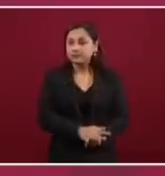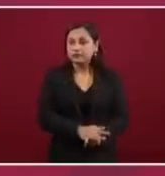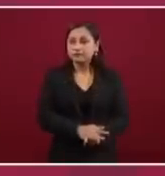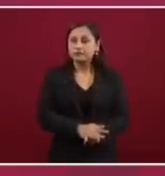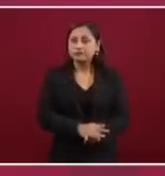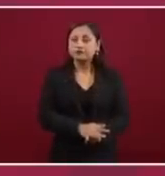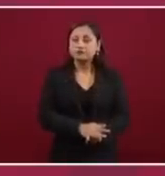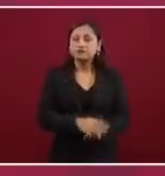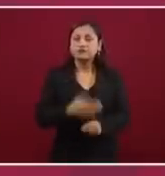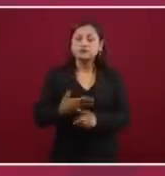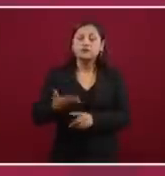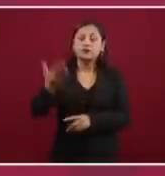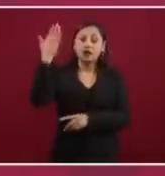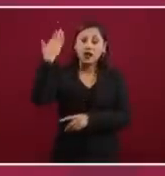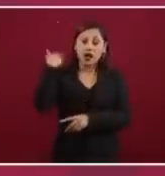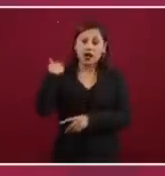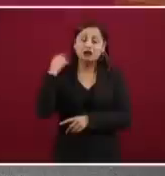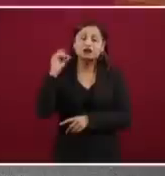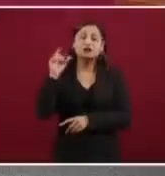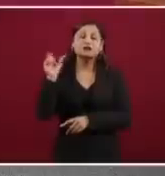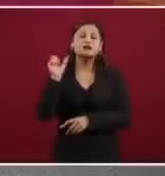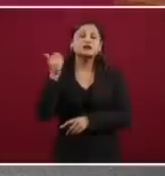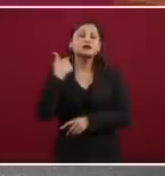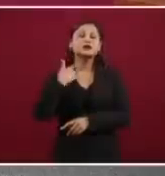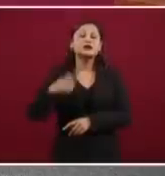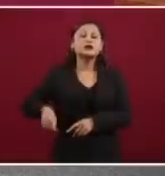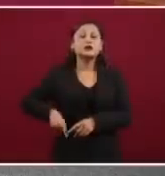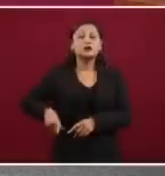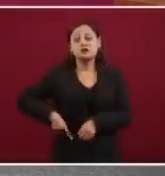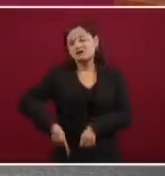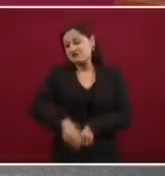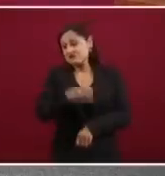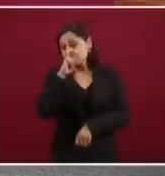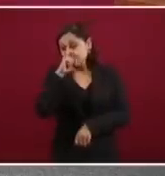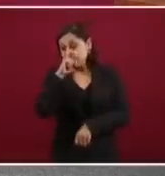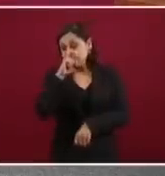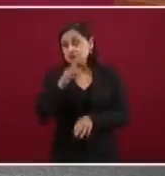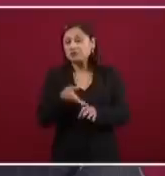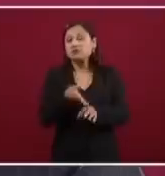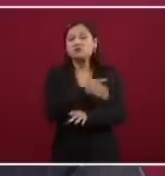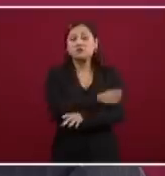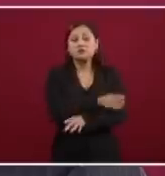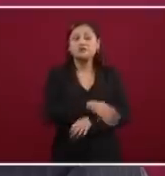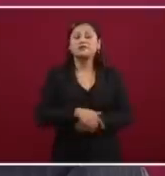en los tiempos del Estado autoritario. Una mujer